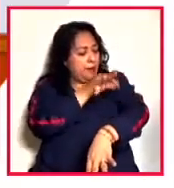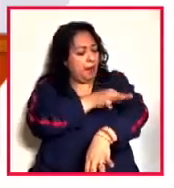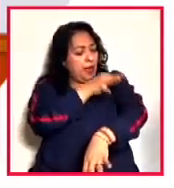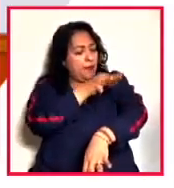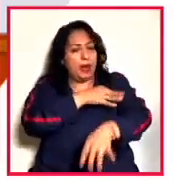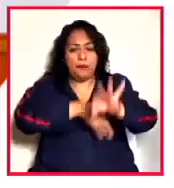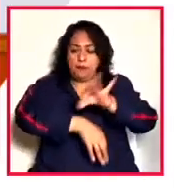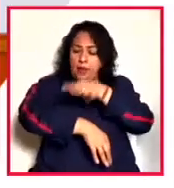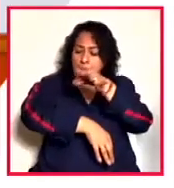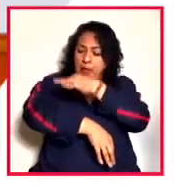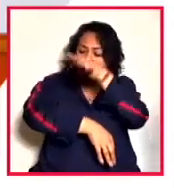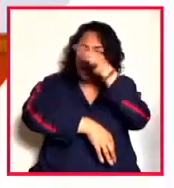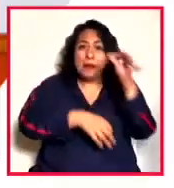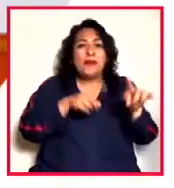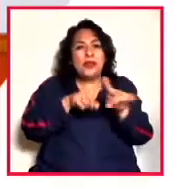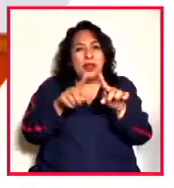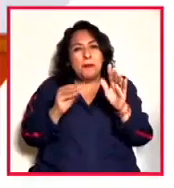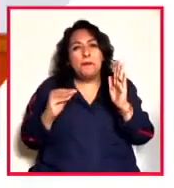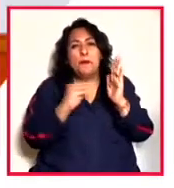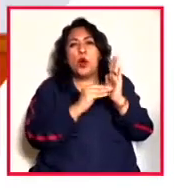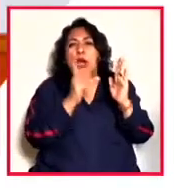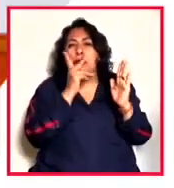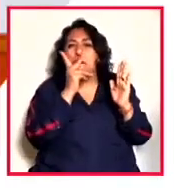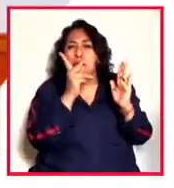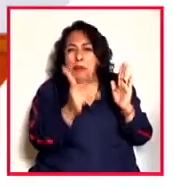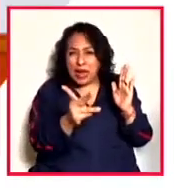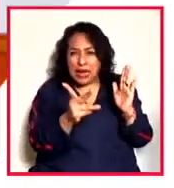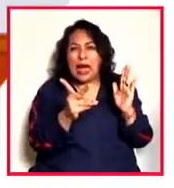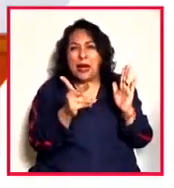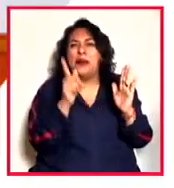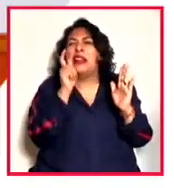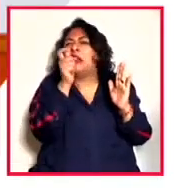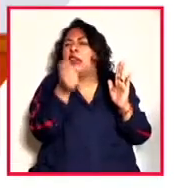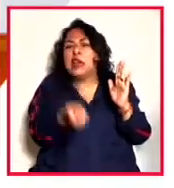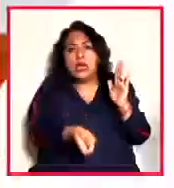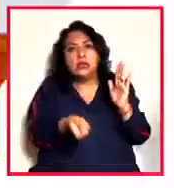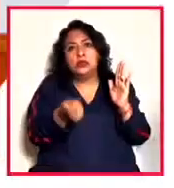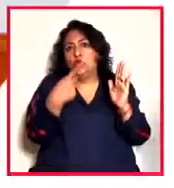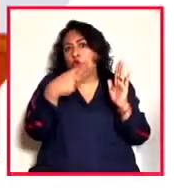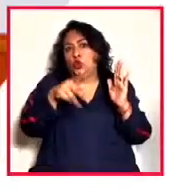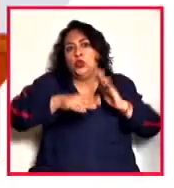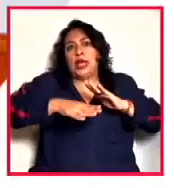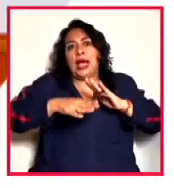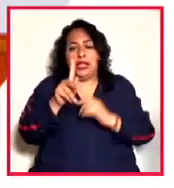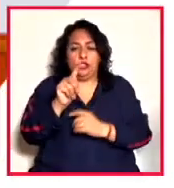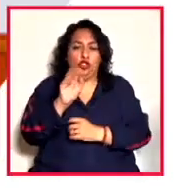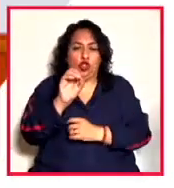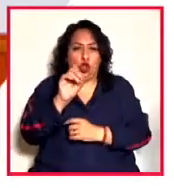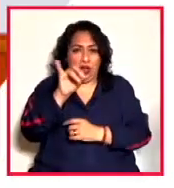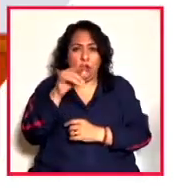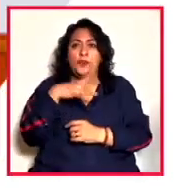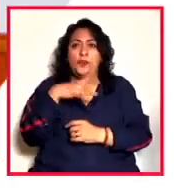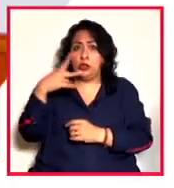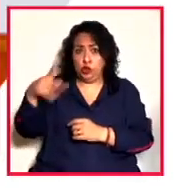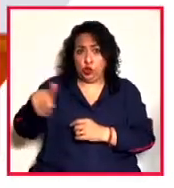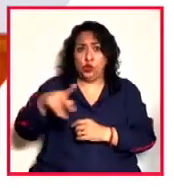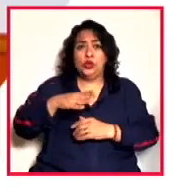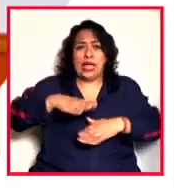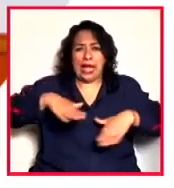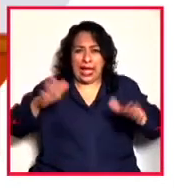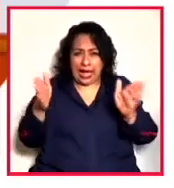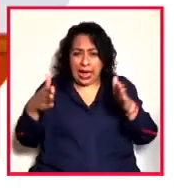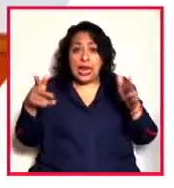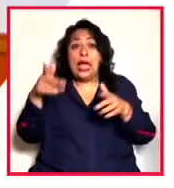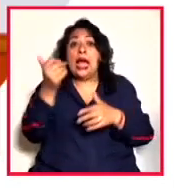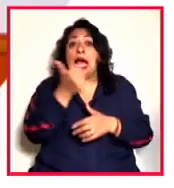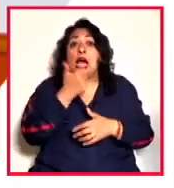cosido una serie de palabras que representan para ellos sus alas de Toledo. Además de sus propias alas, los alumnos de la Escuela de